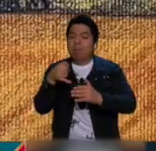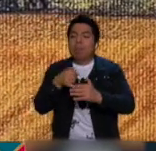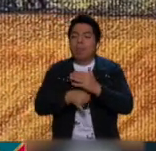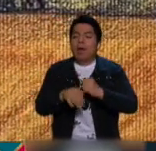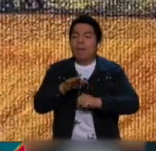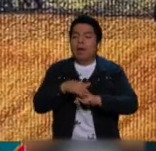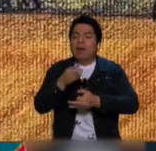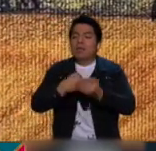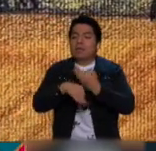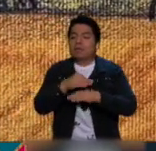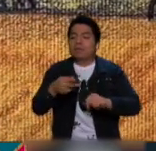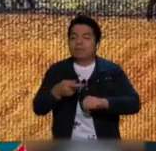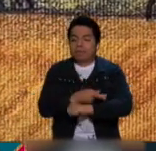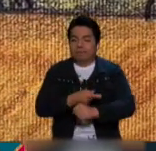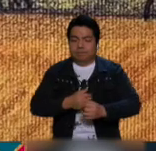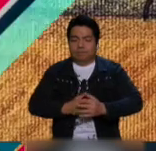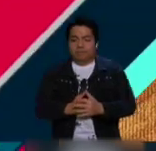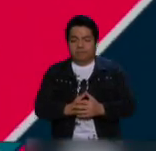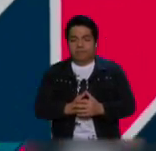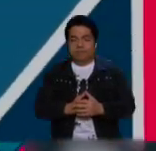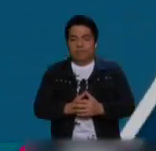detalles de este caso.